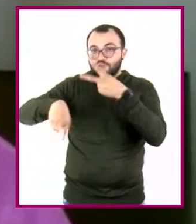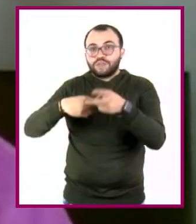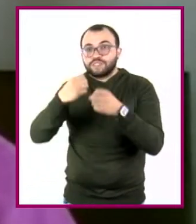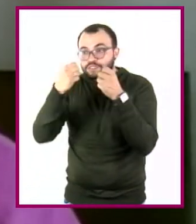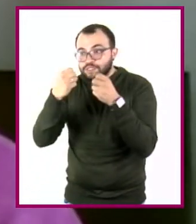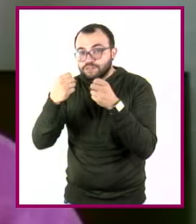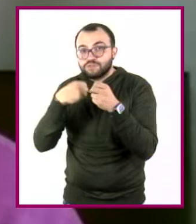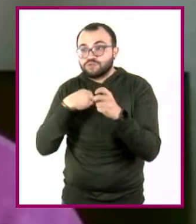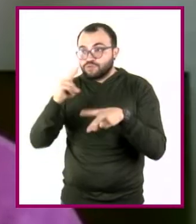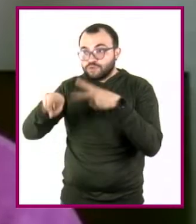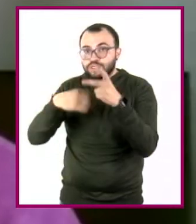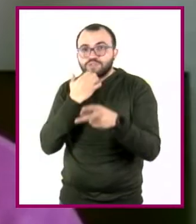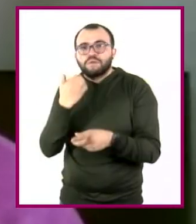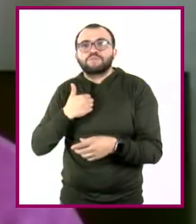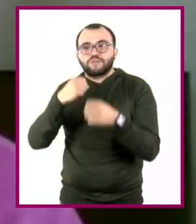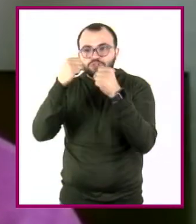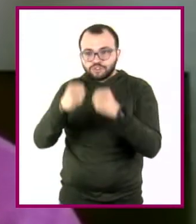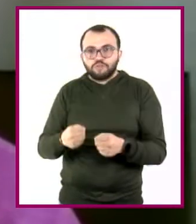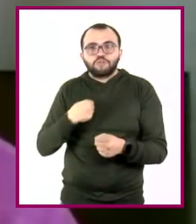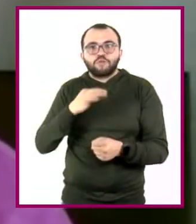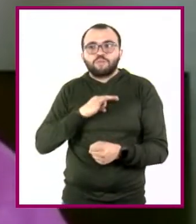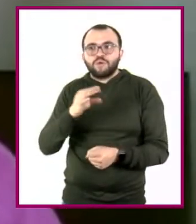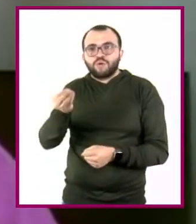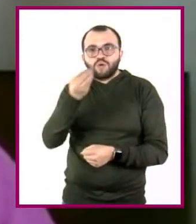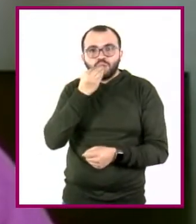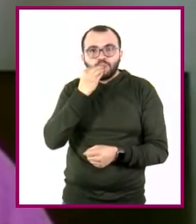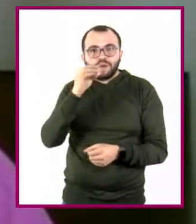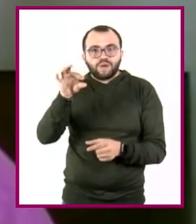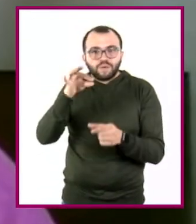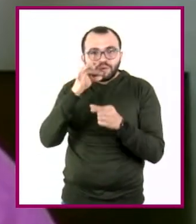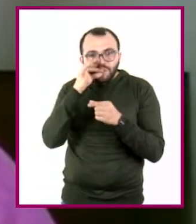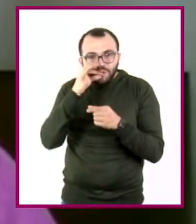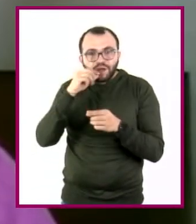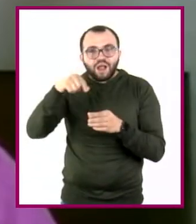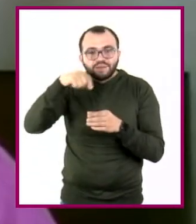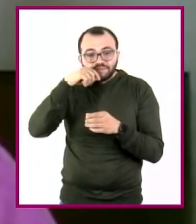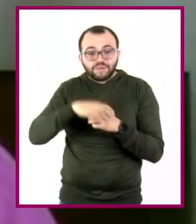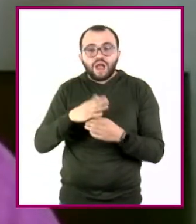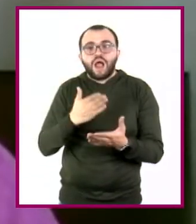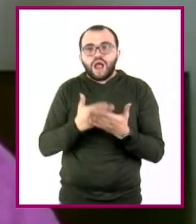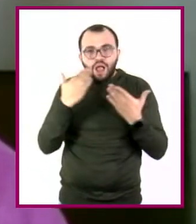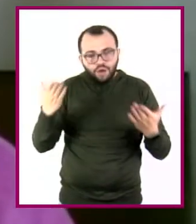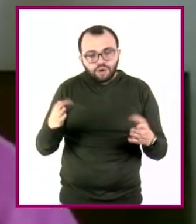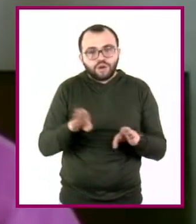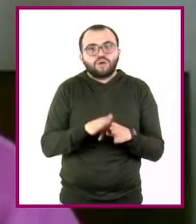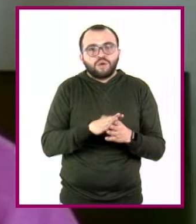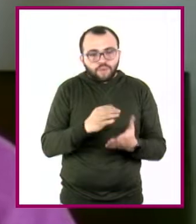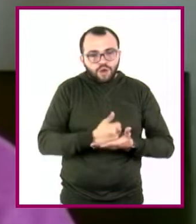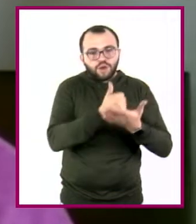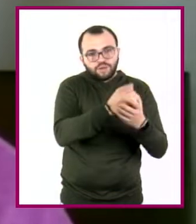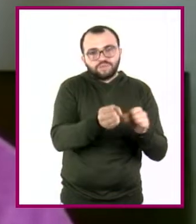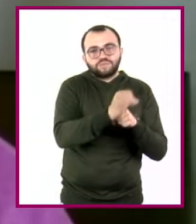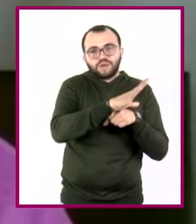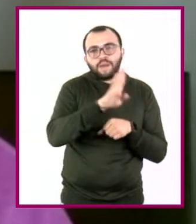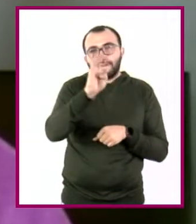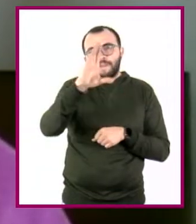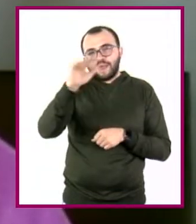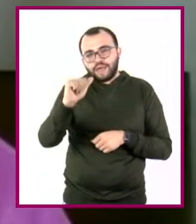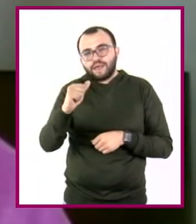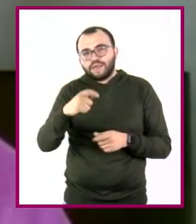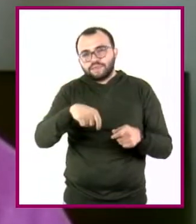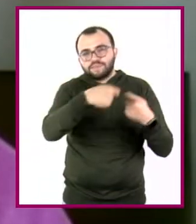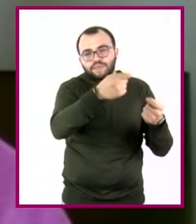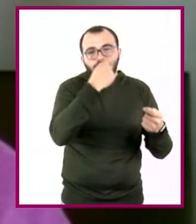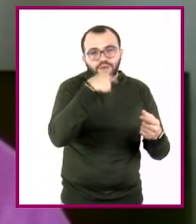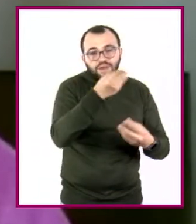garantizaba que podías tener un acceso a alimentos. Ahorita han estado apoyando en pandemia con las becas alimentarias, pero no estoy segura de que lleguen